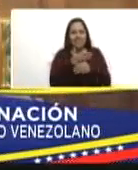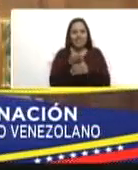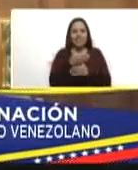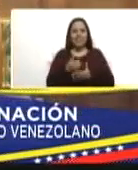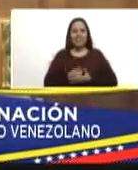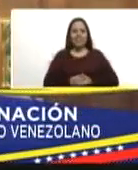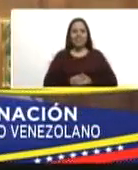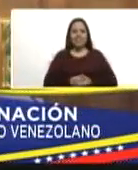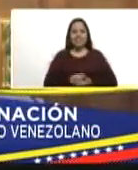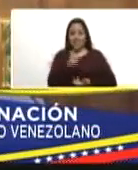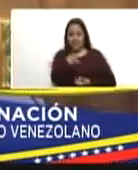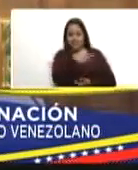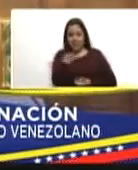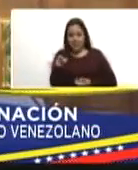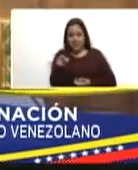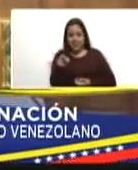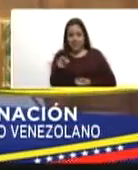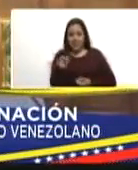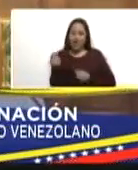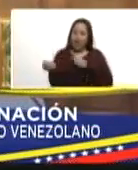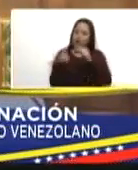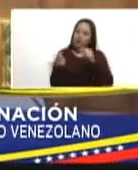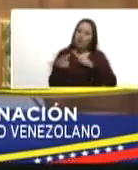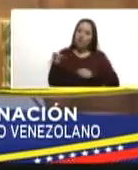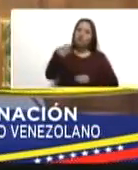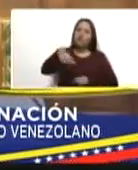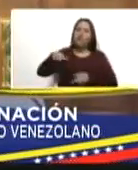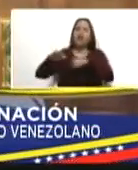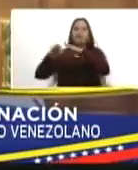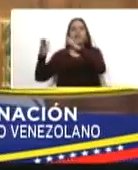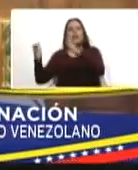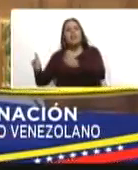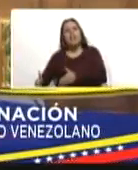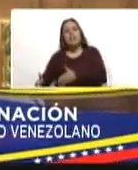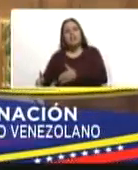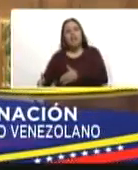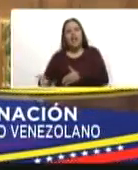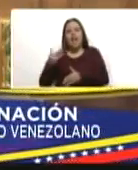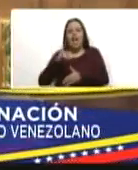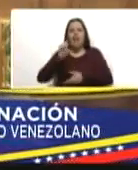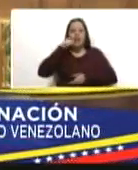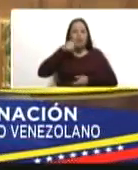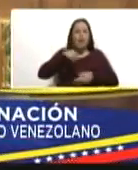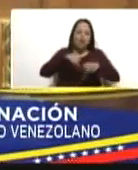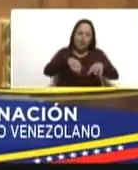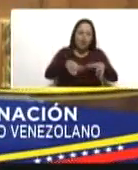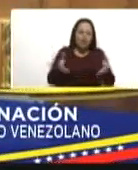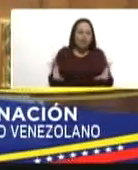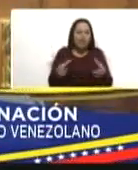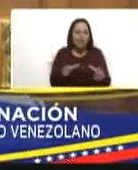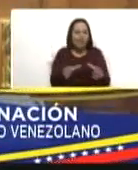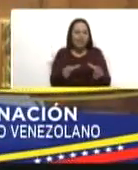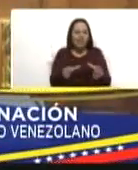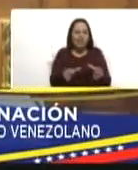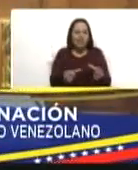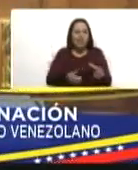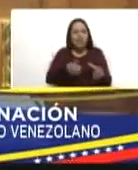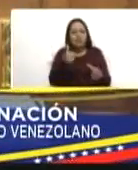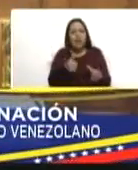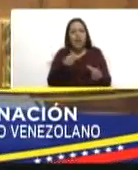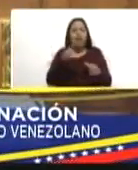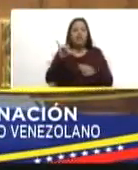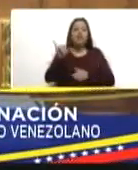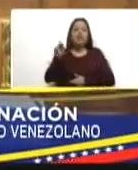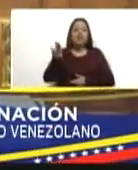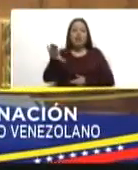verdad conversao usted es una mesa sirve un pollito ahí con una yuquita y Vamos comiendo